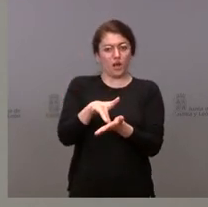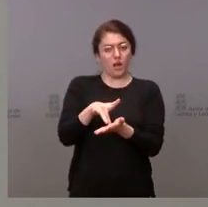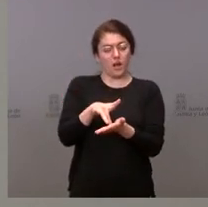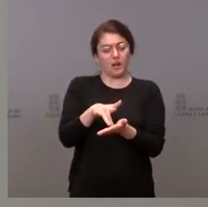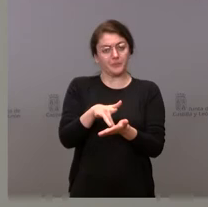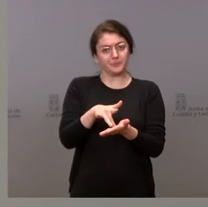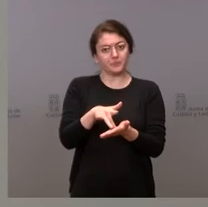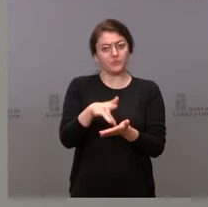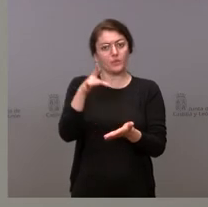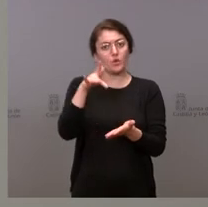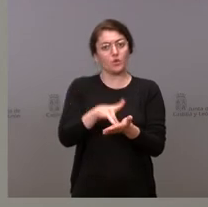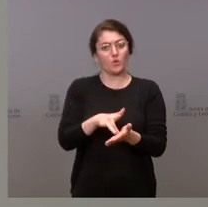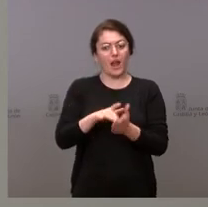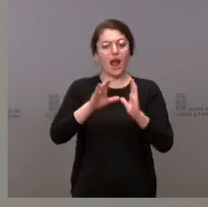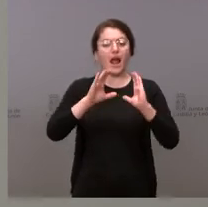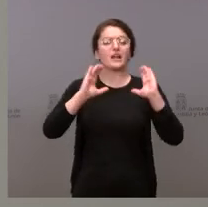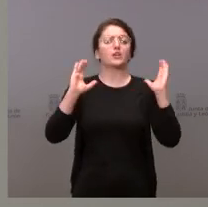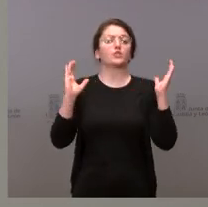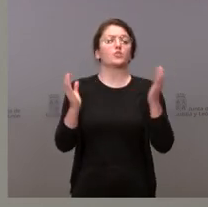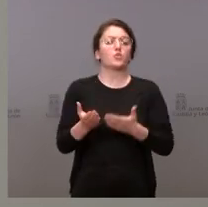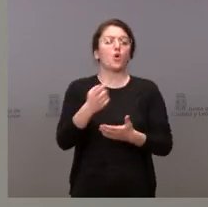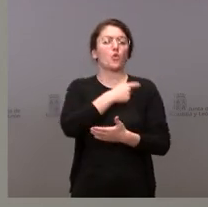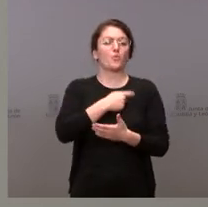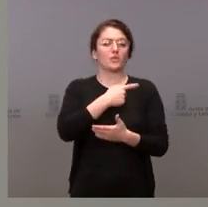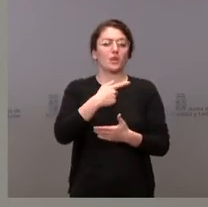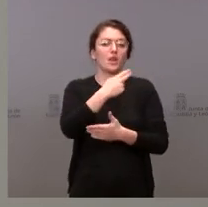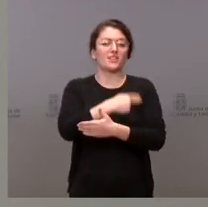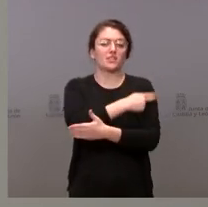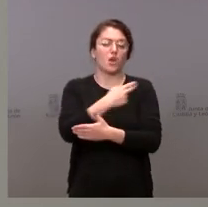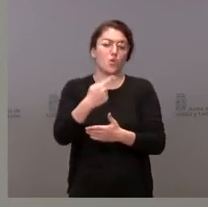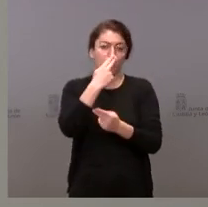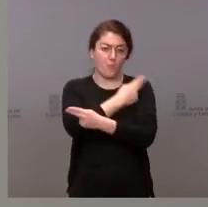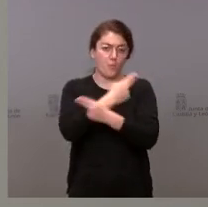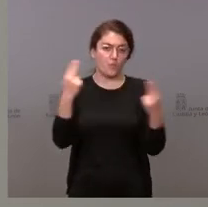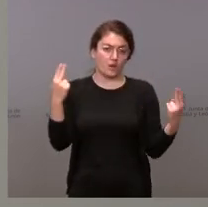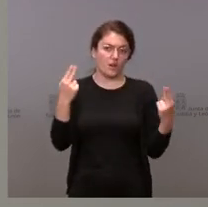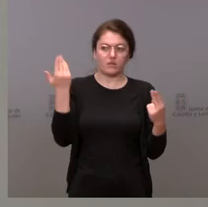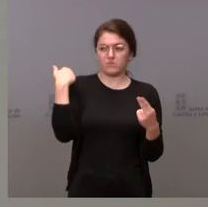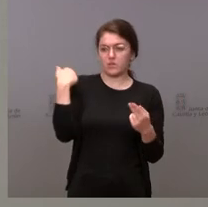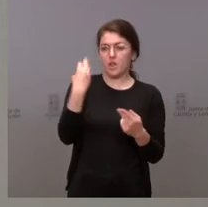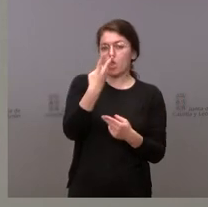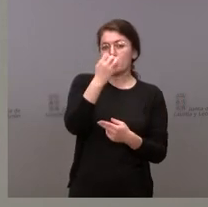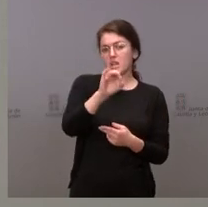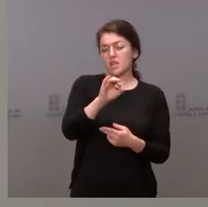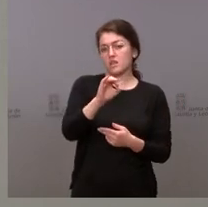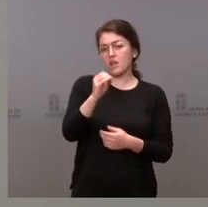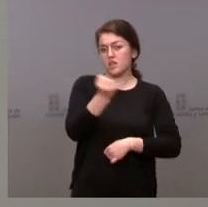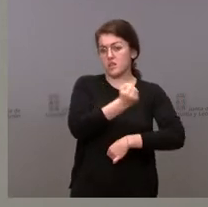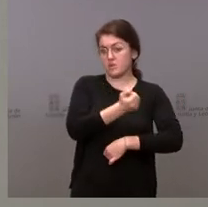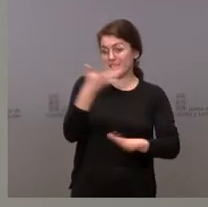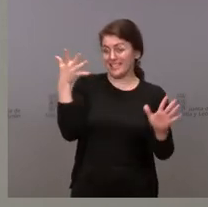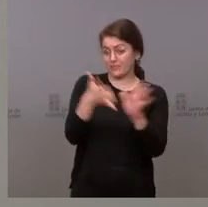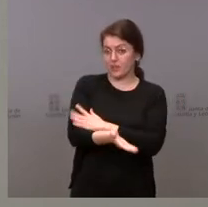comité de salud pública del consejo interterritorial el pasado 30 de diciembre por lo tanto si hemos asistido a